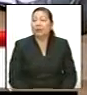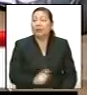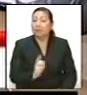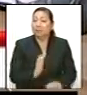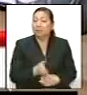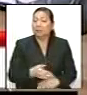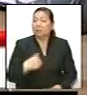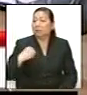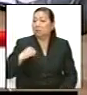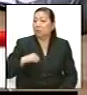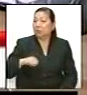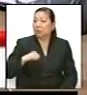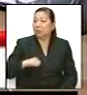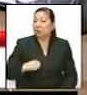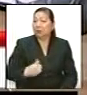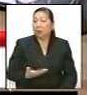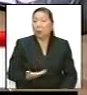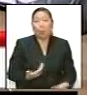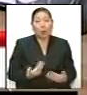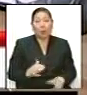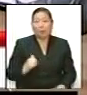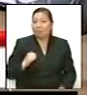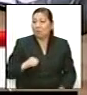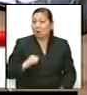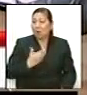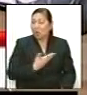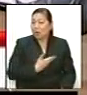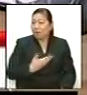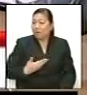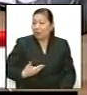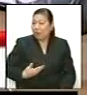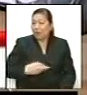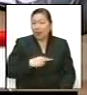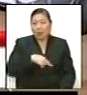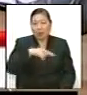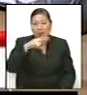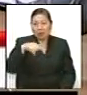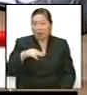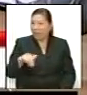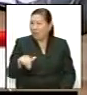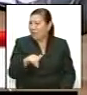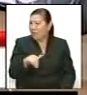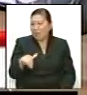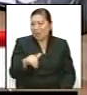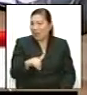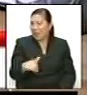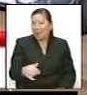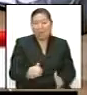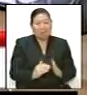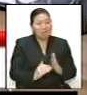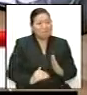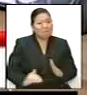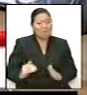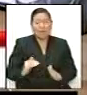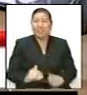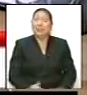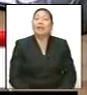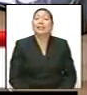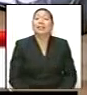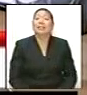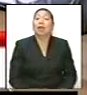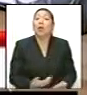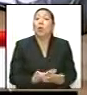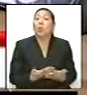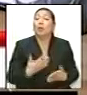al municipio, cualquier municipio, al gobierno regional, los costos son los mismos, incluso mayores que la fecha. Y no